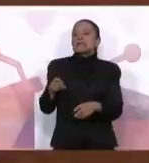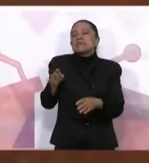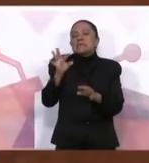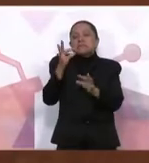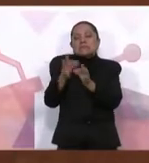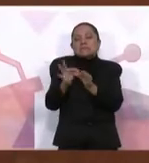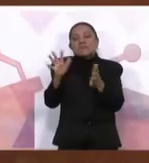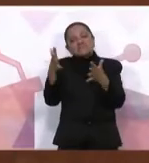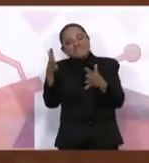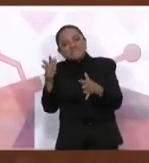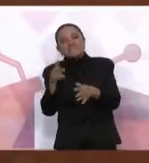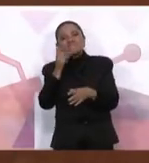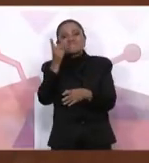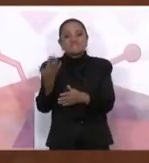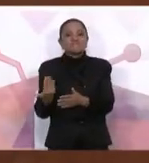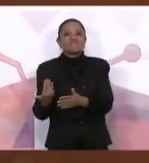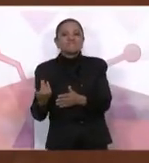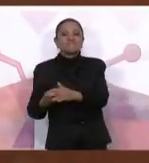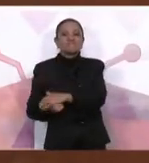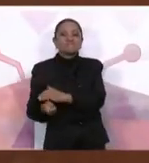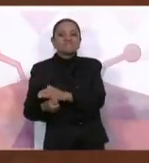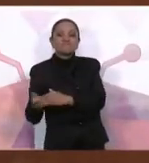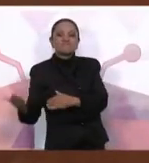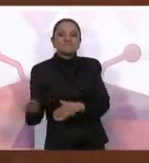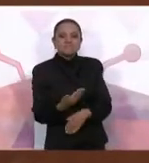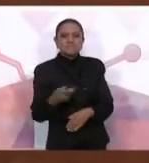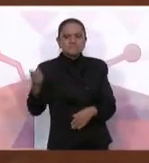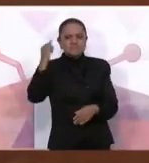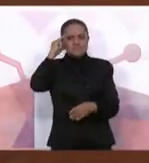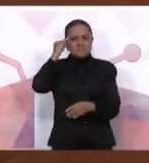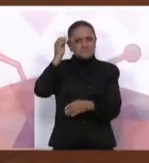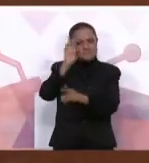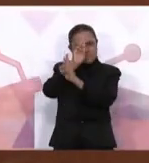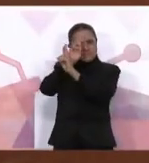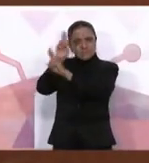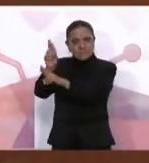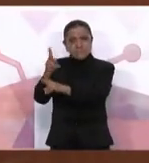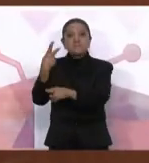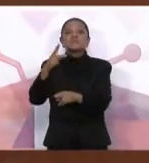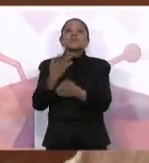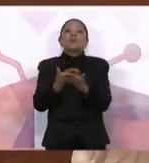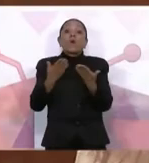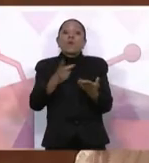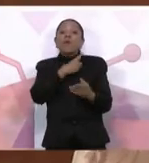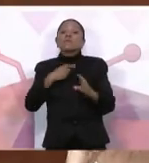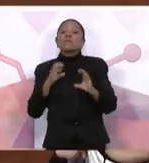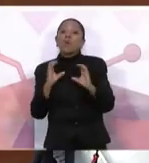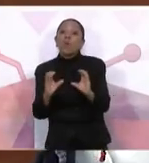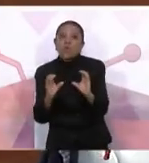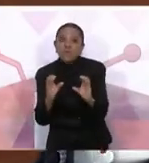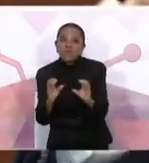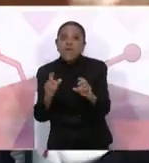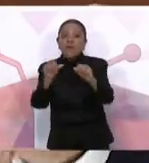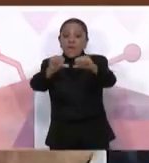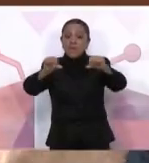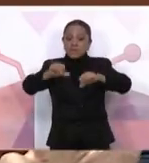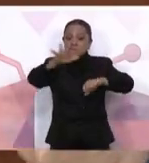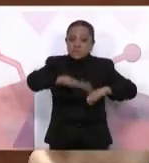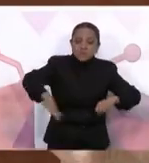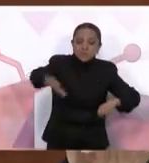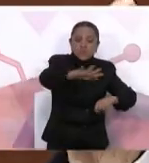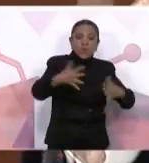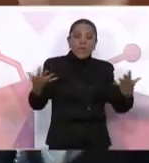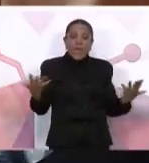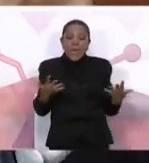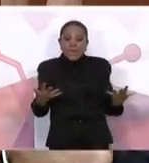claridad de que tenemos que cuidar las zonas hoy que generan para nuestra parte que está vigilada al norte